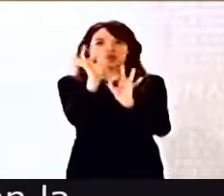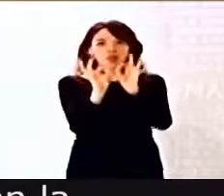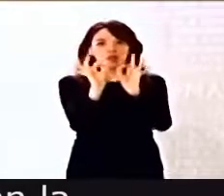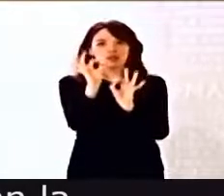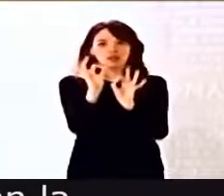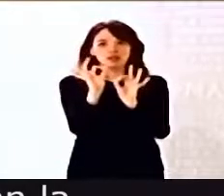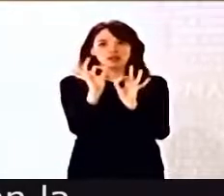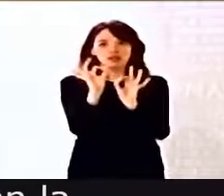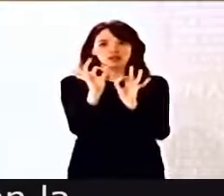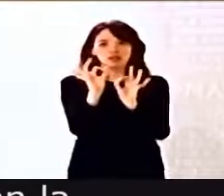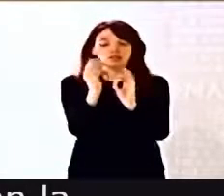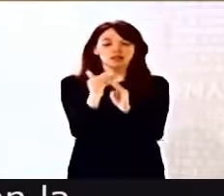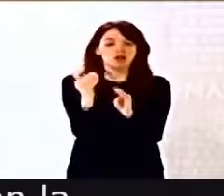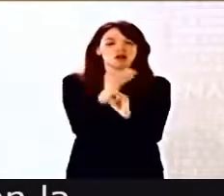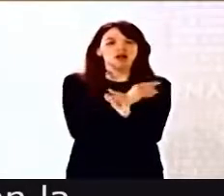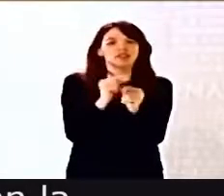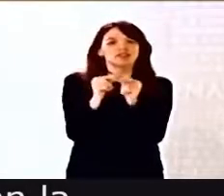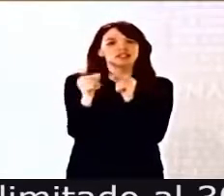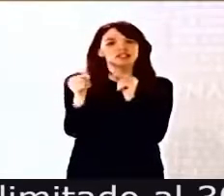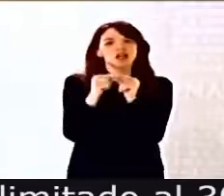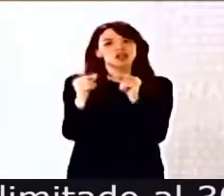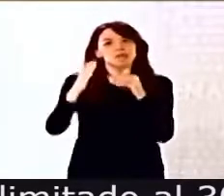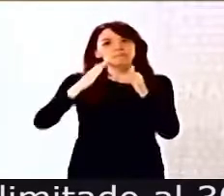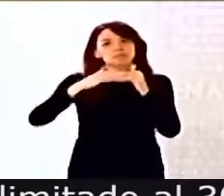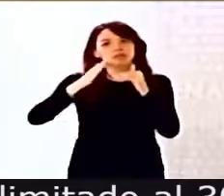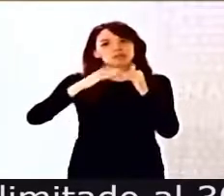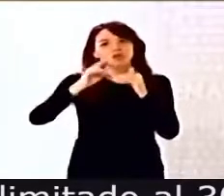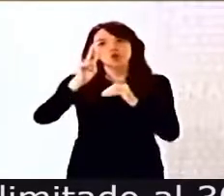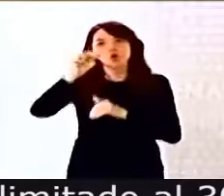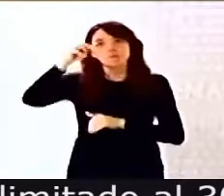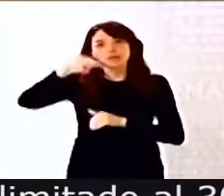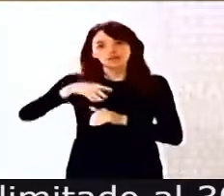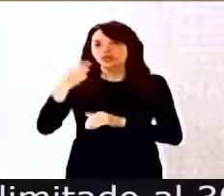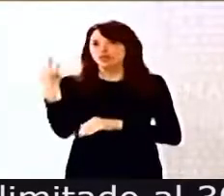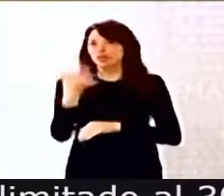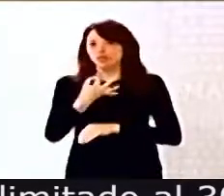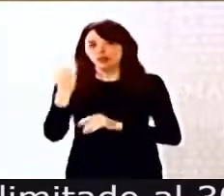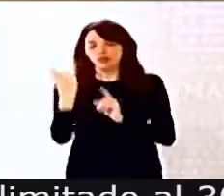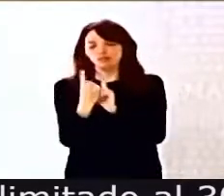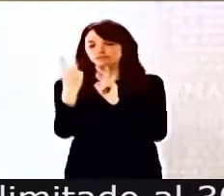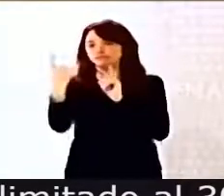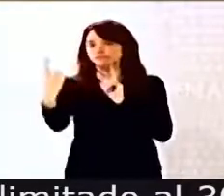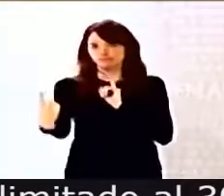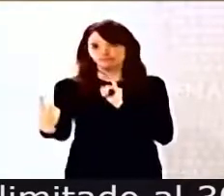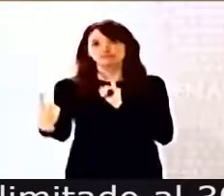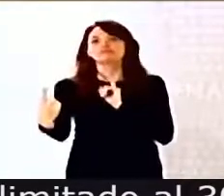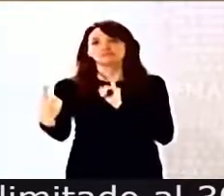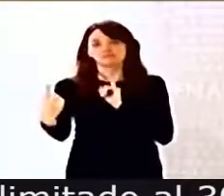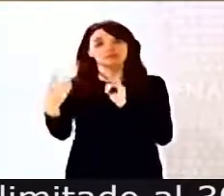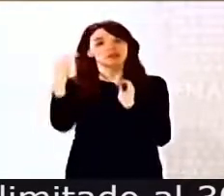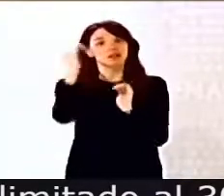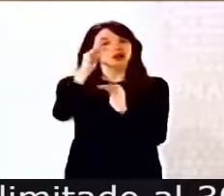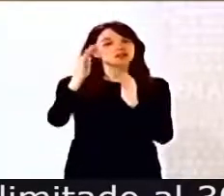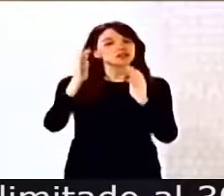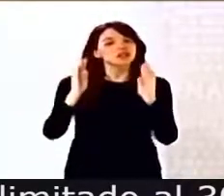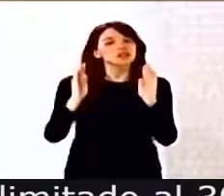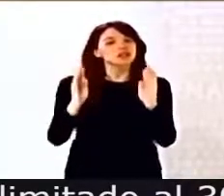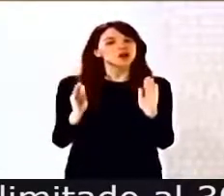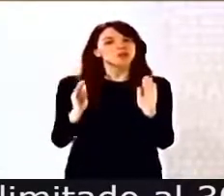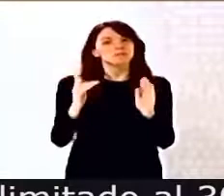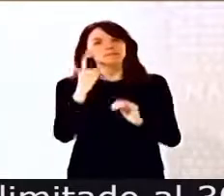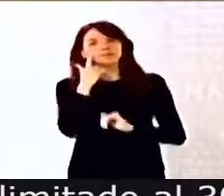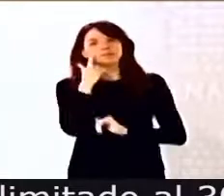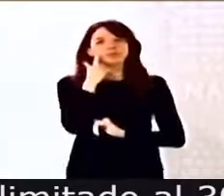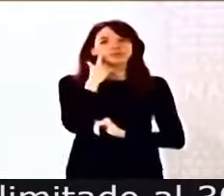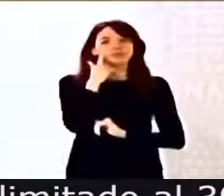se garantizará una distancia mínima de 2 metros. Deben tener una atención prioritaria en